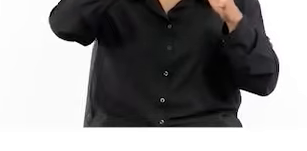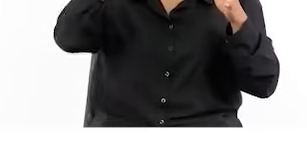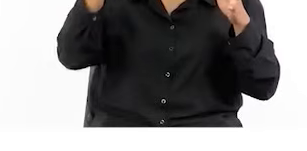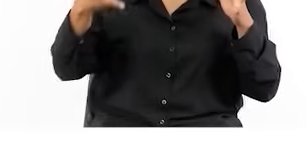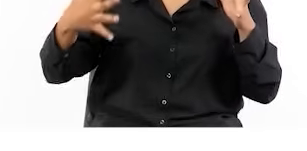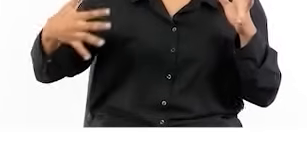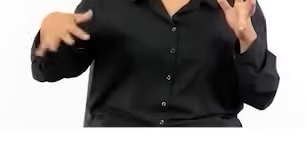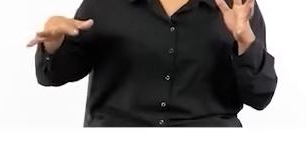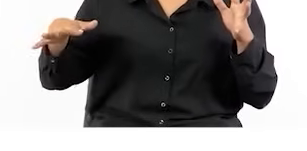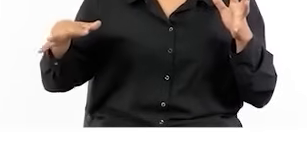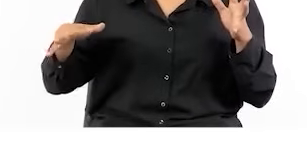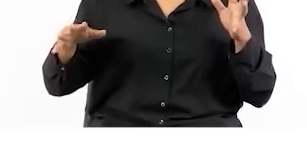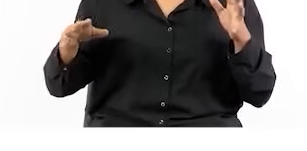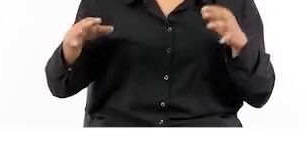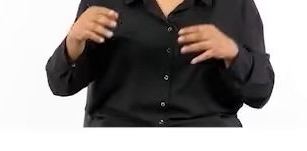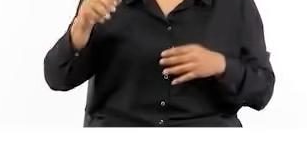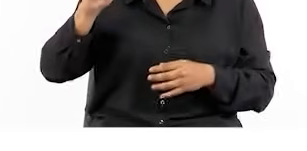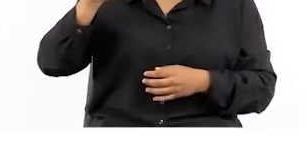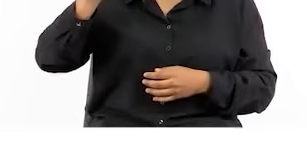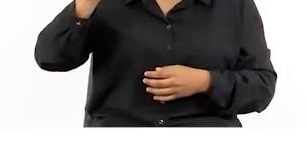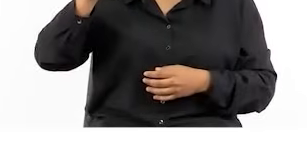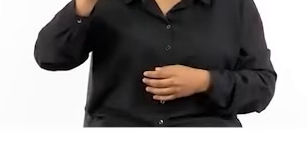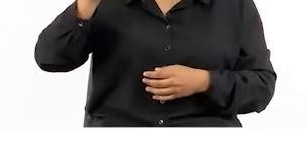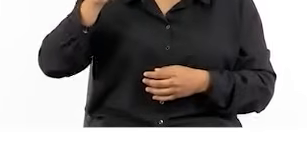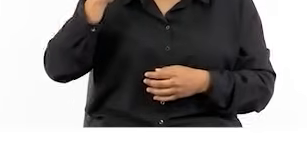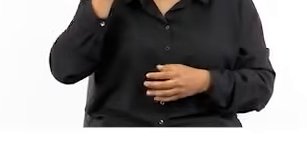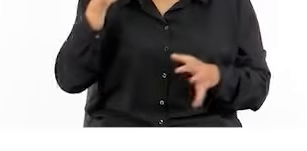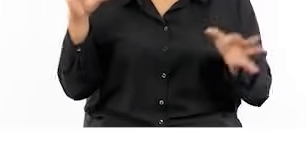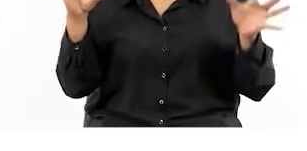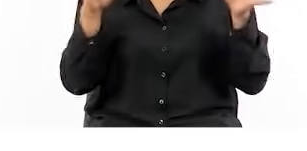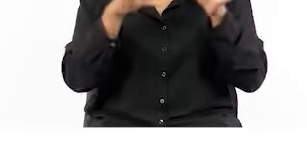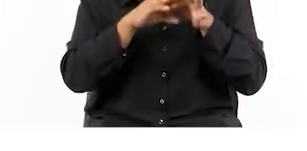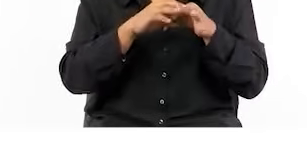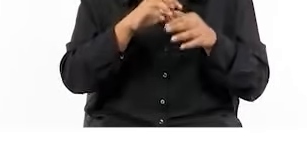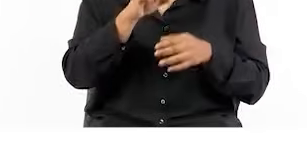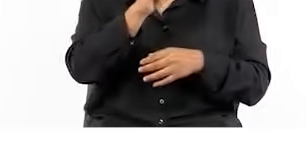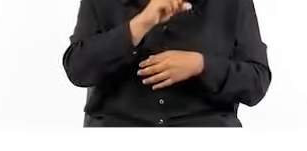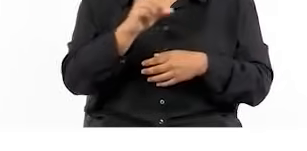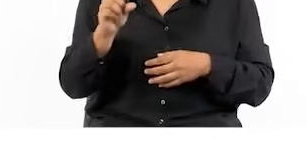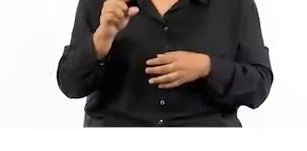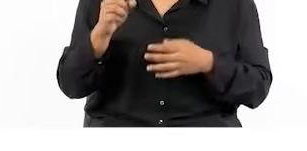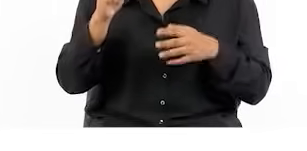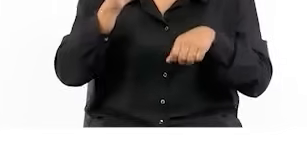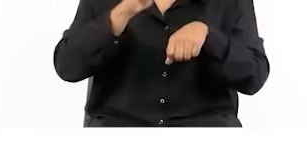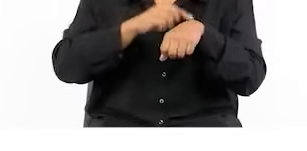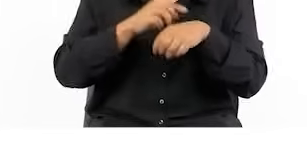su nombre en honor a las montañas del Jura, en los Alpes.